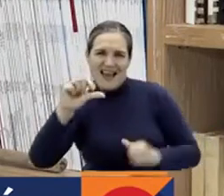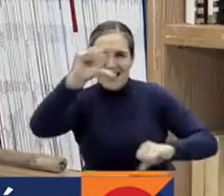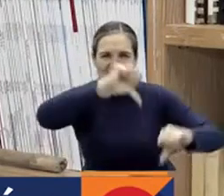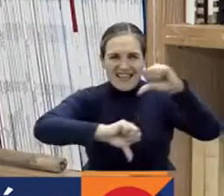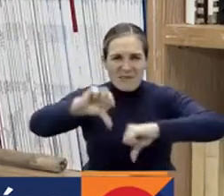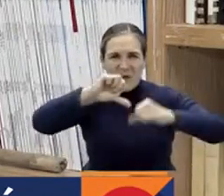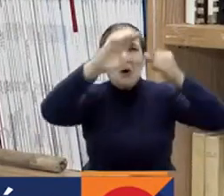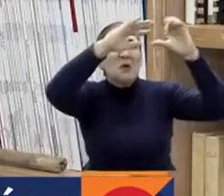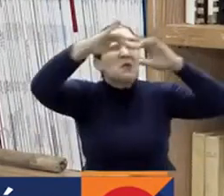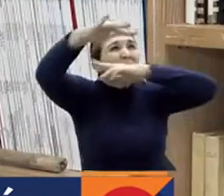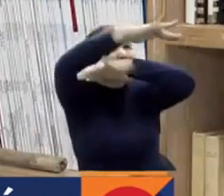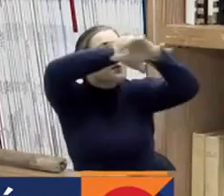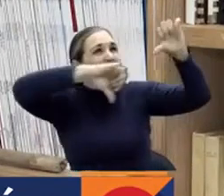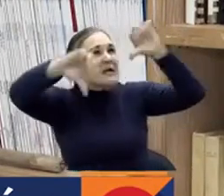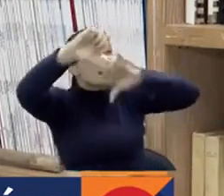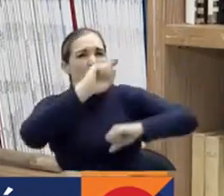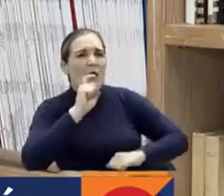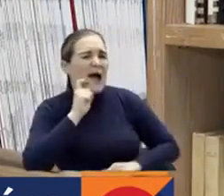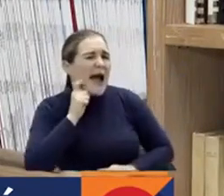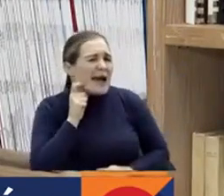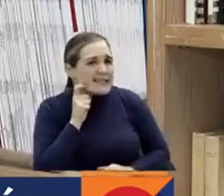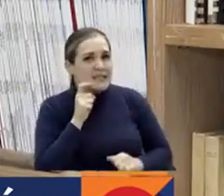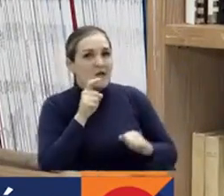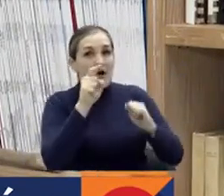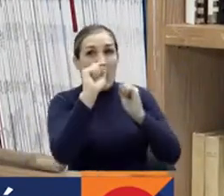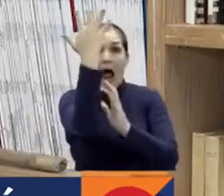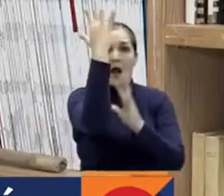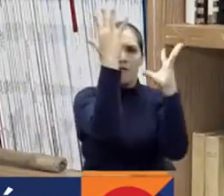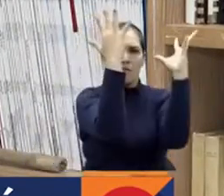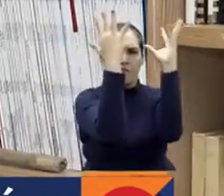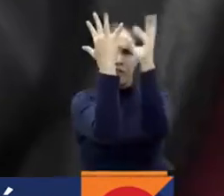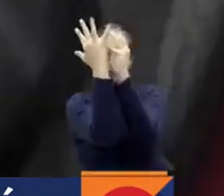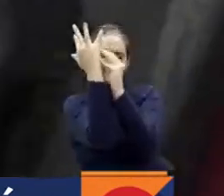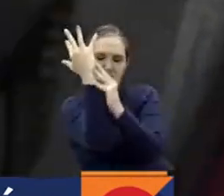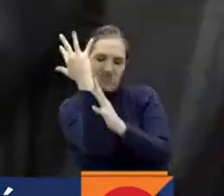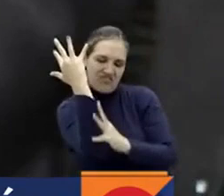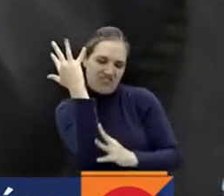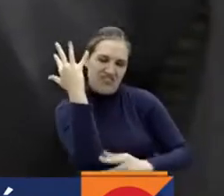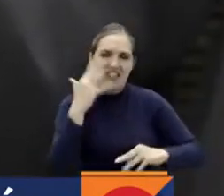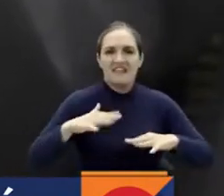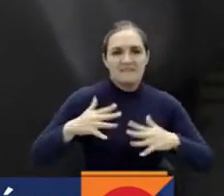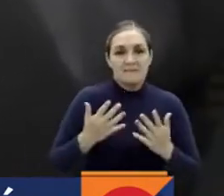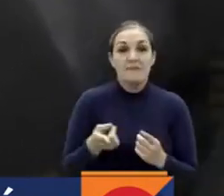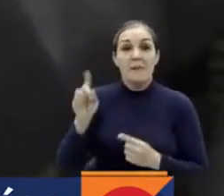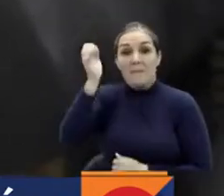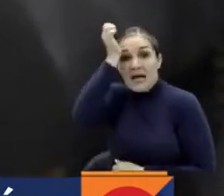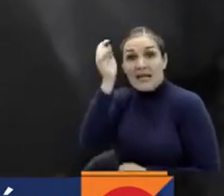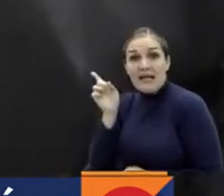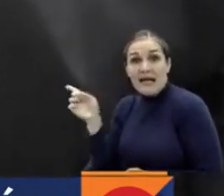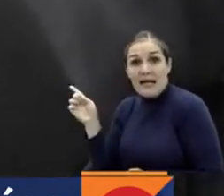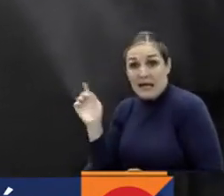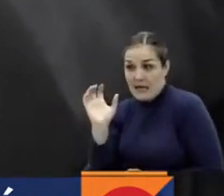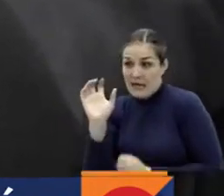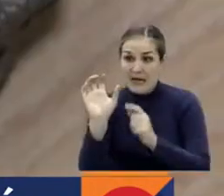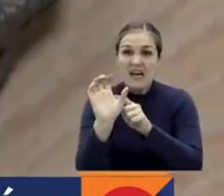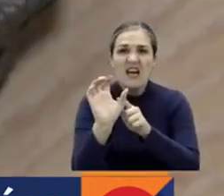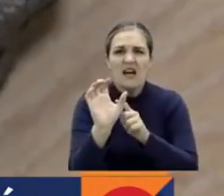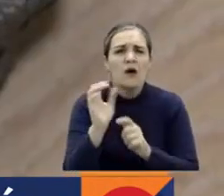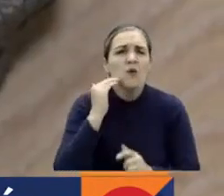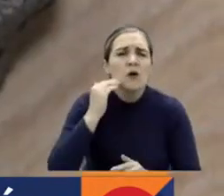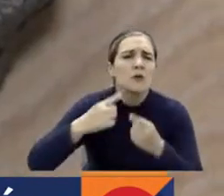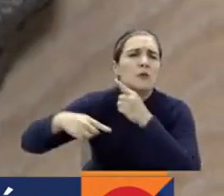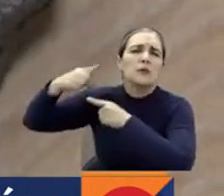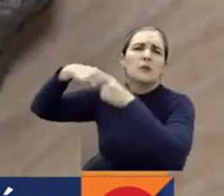en el agua interactúa con el agua y pues contamina. La roca que tiene en su mano el profesor fue expulsada hace